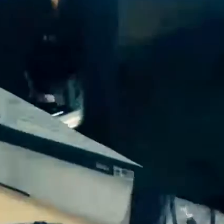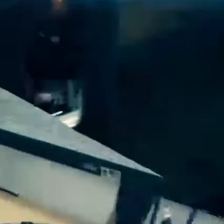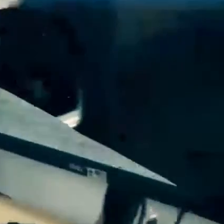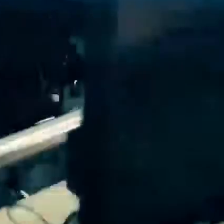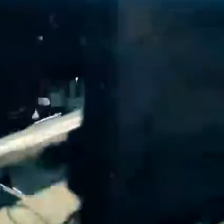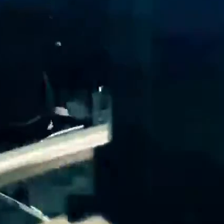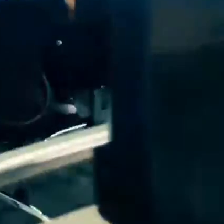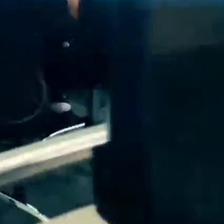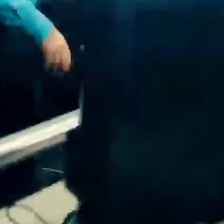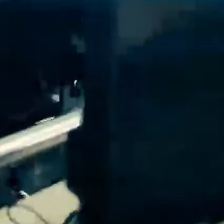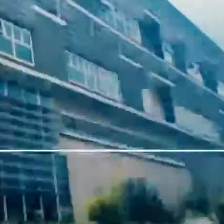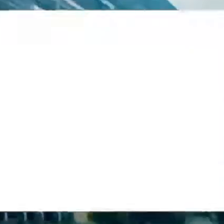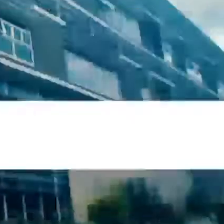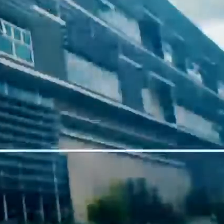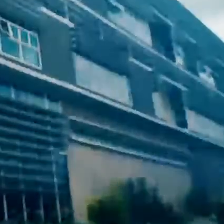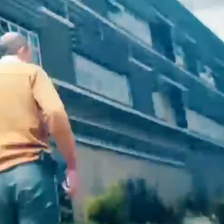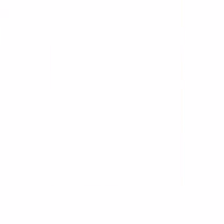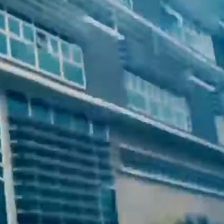Música